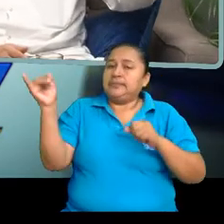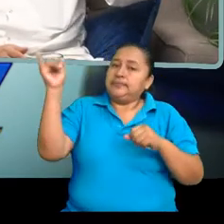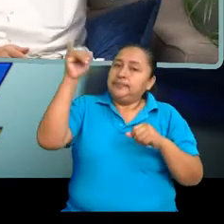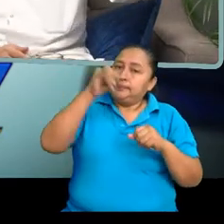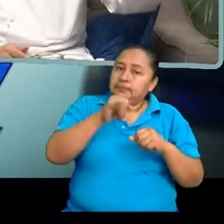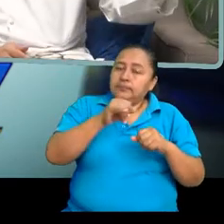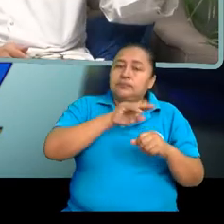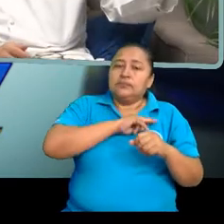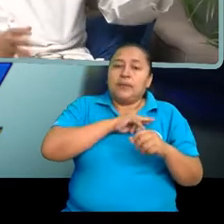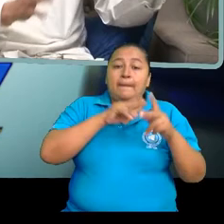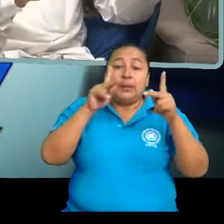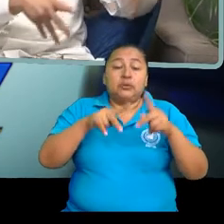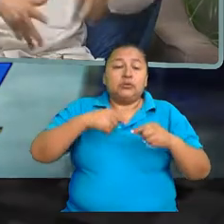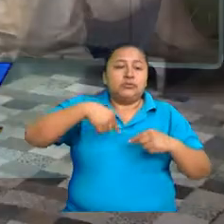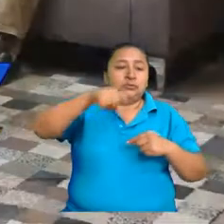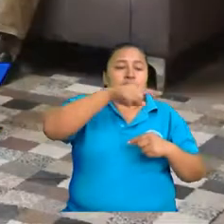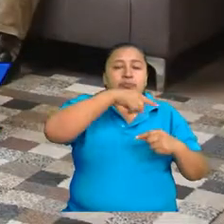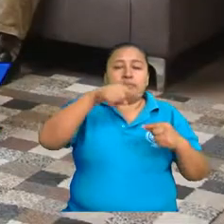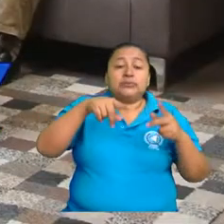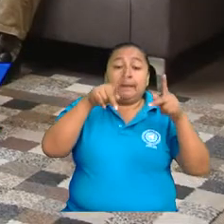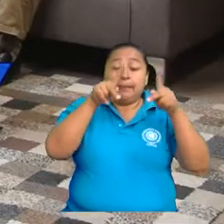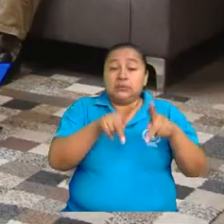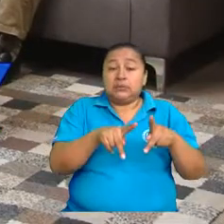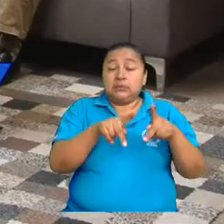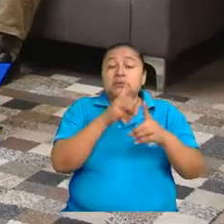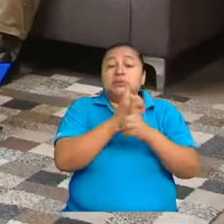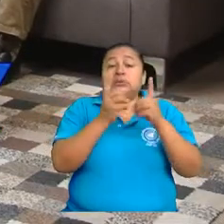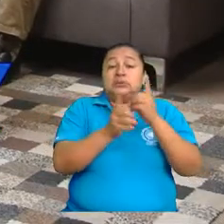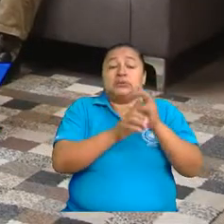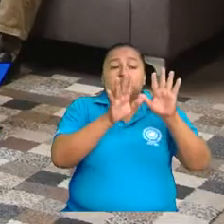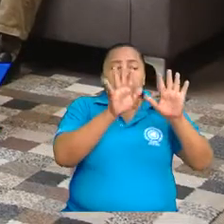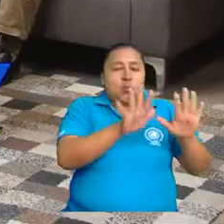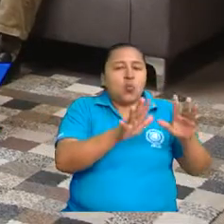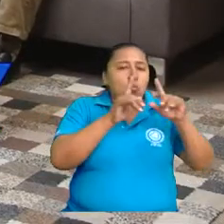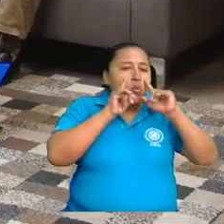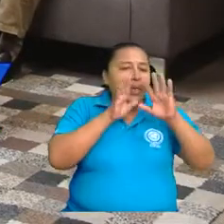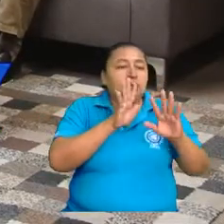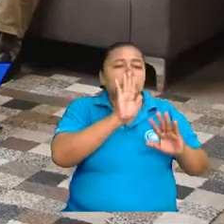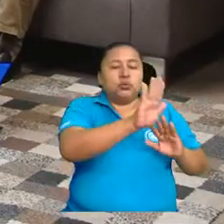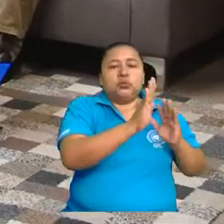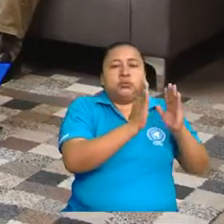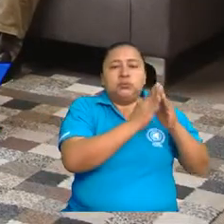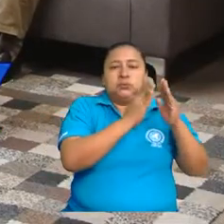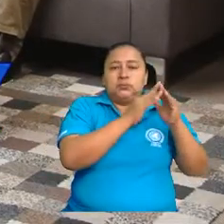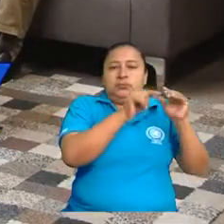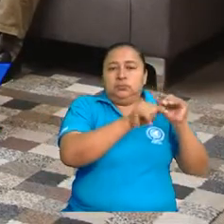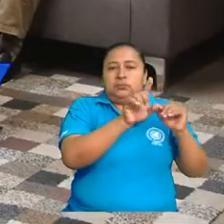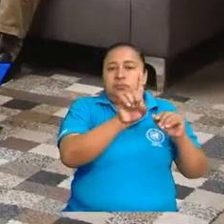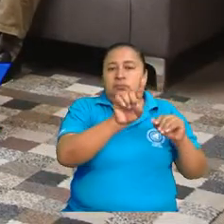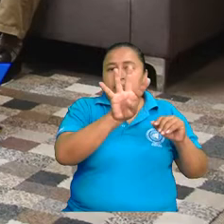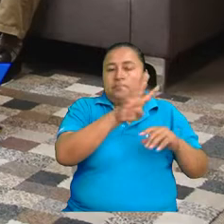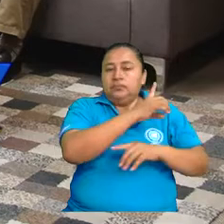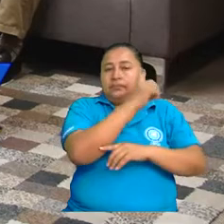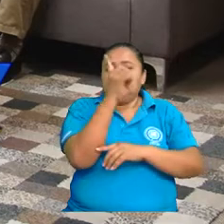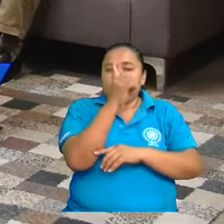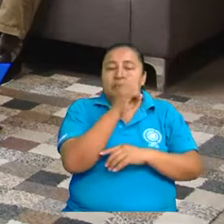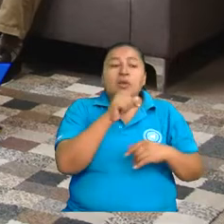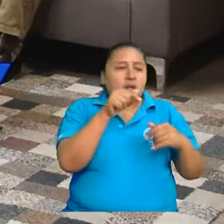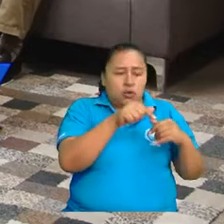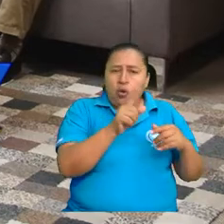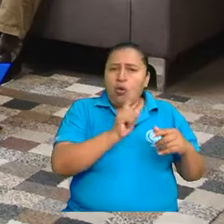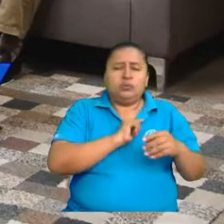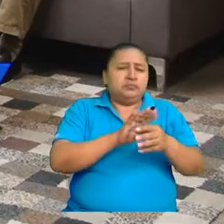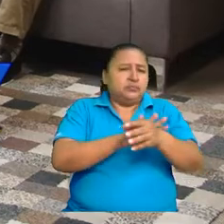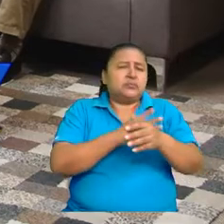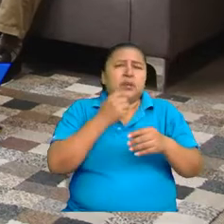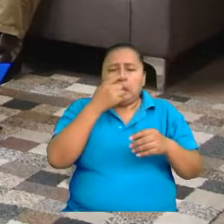hay circulación activa, esta persona debe quedarse resguardada en su casa por 14 días, aunque no tenga